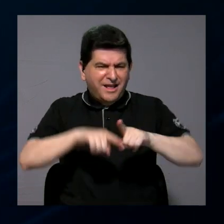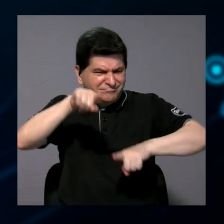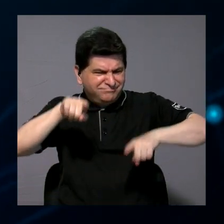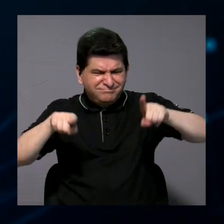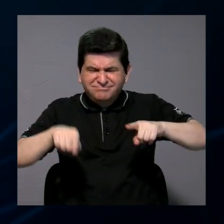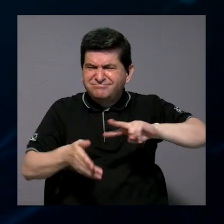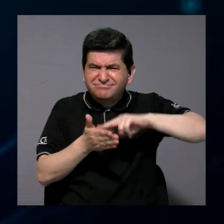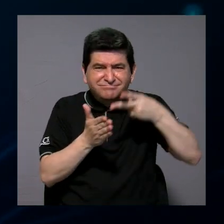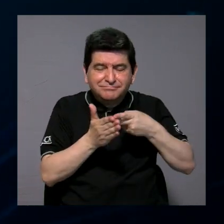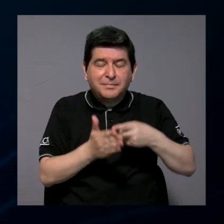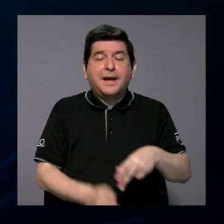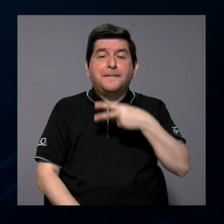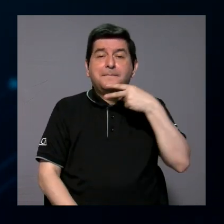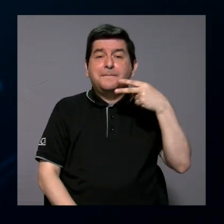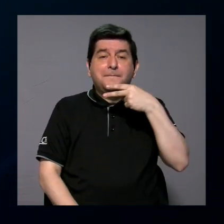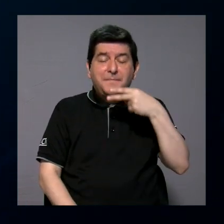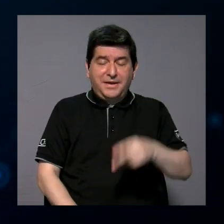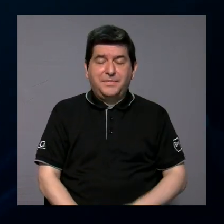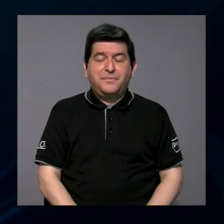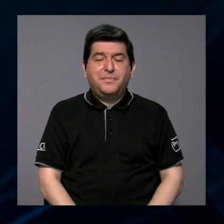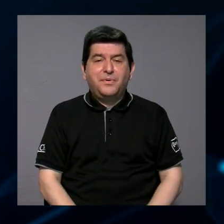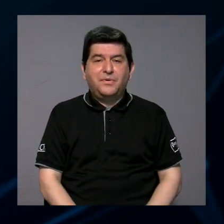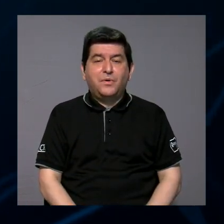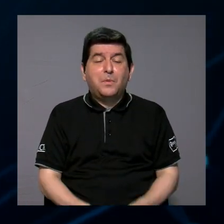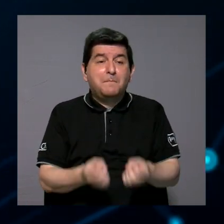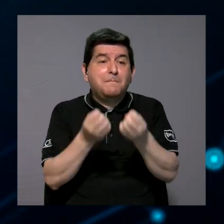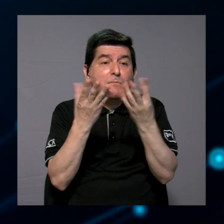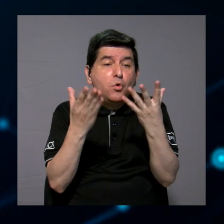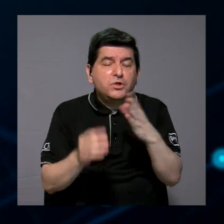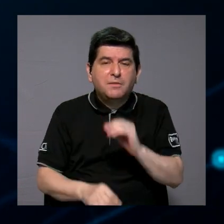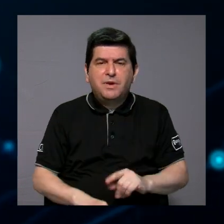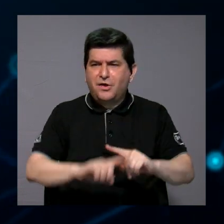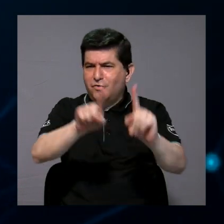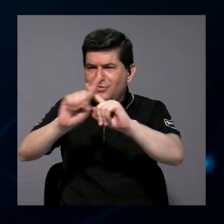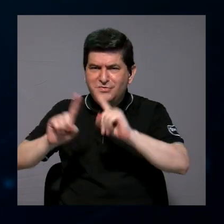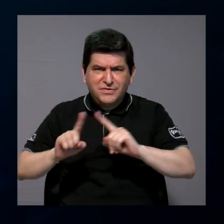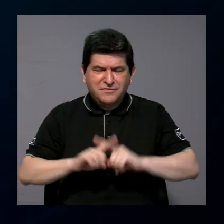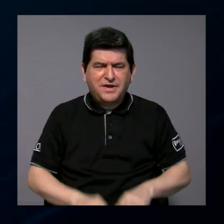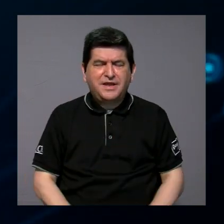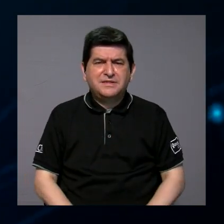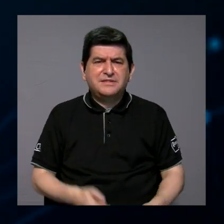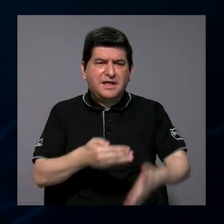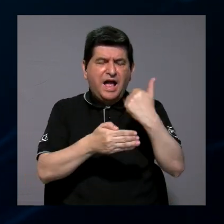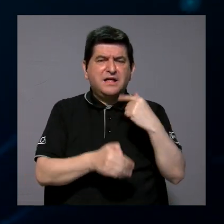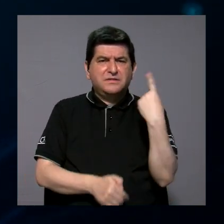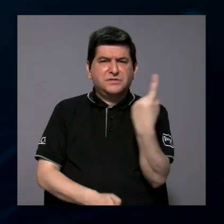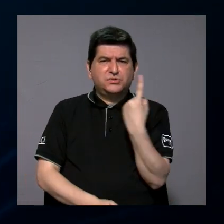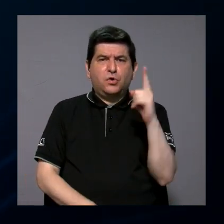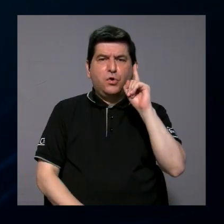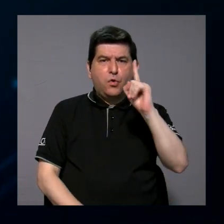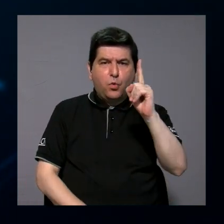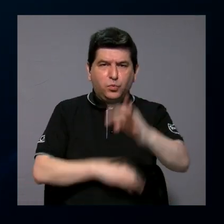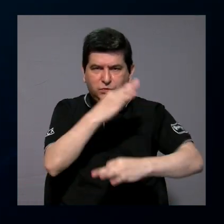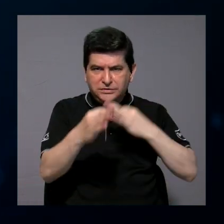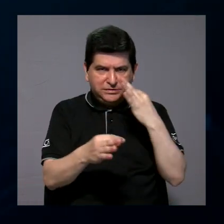Diversificar es un verbo y significa convertir en múltiple o diverso lo que era uniforme y único.